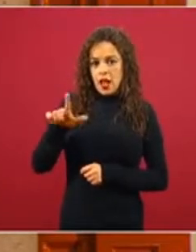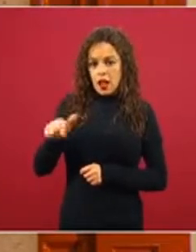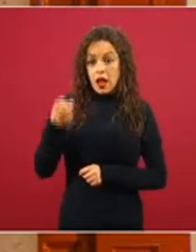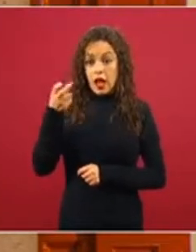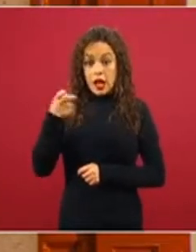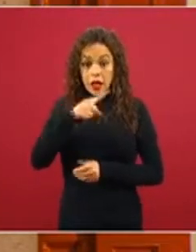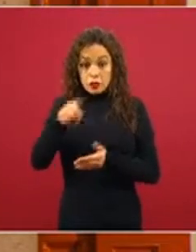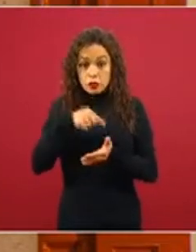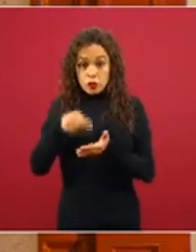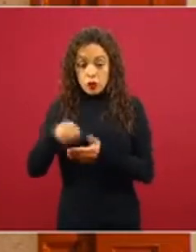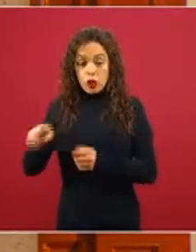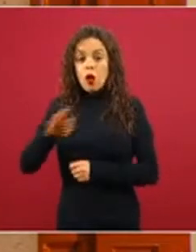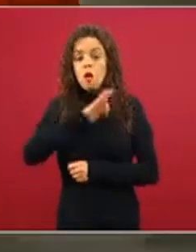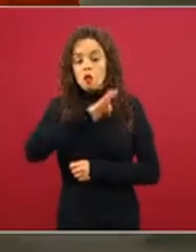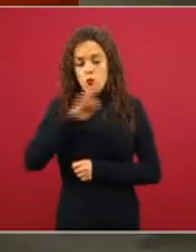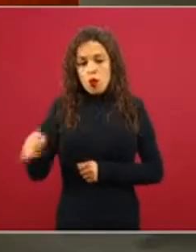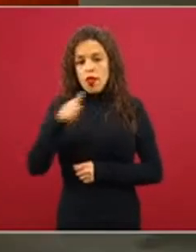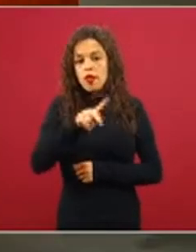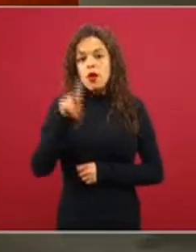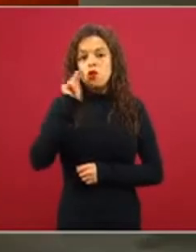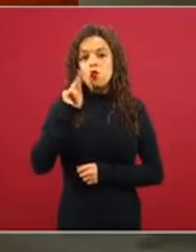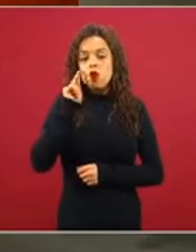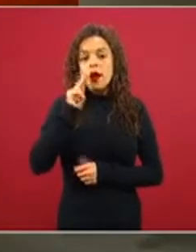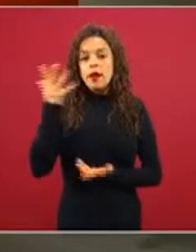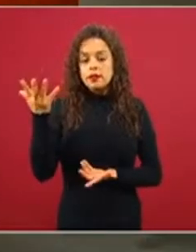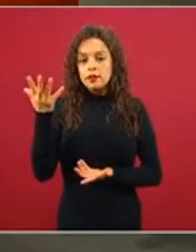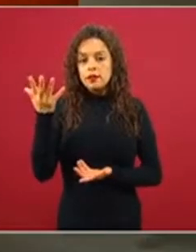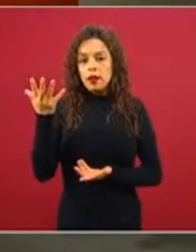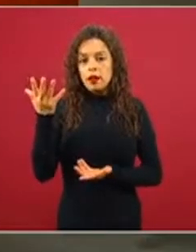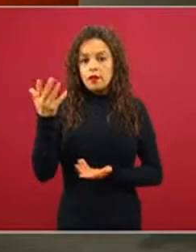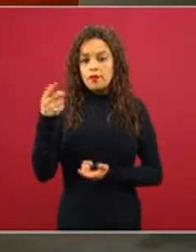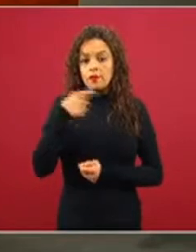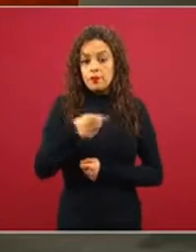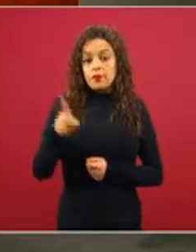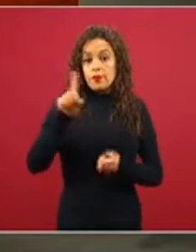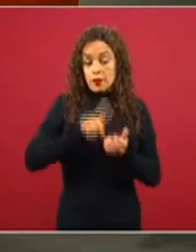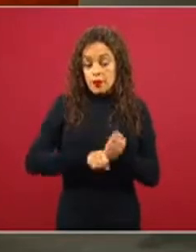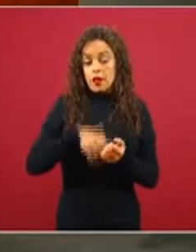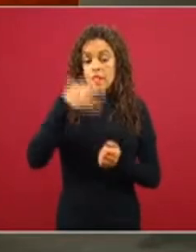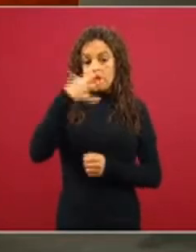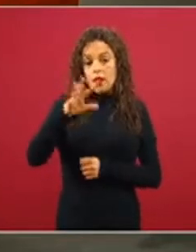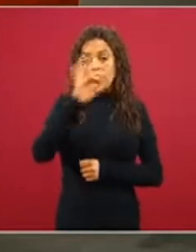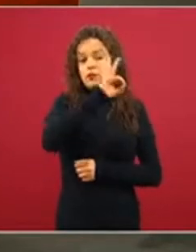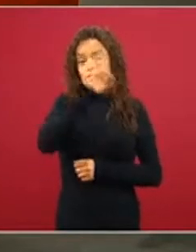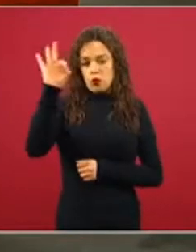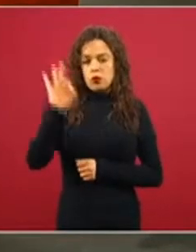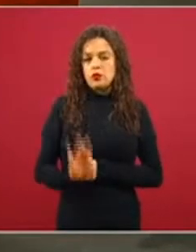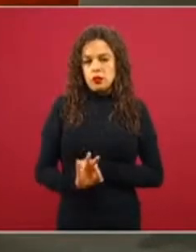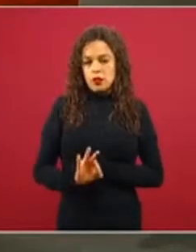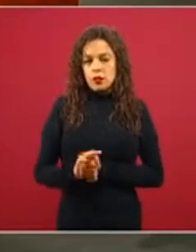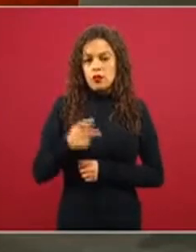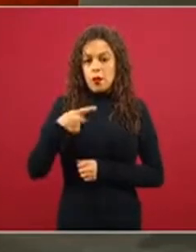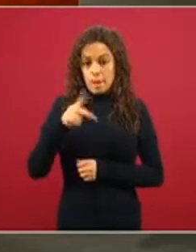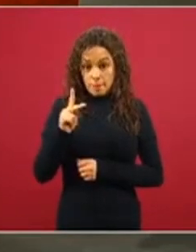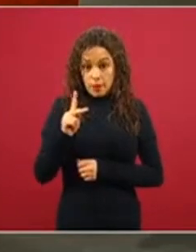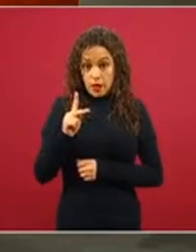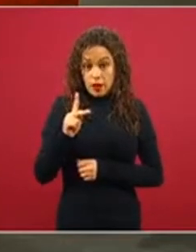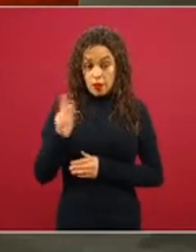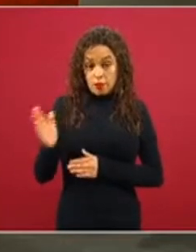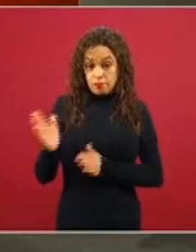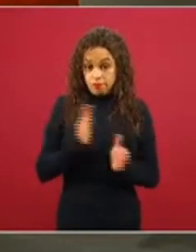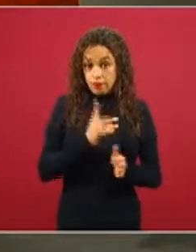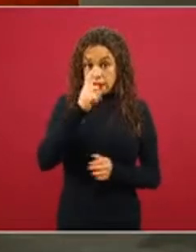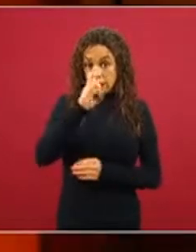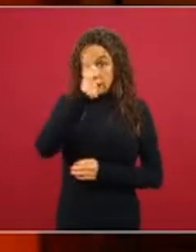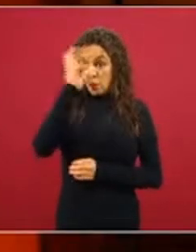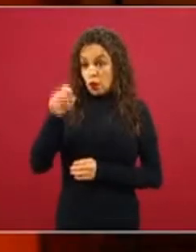a casos ambulatorios, lo hacen al 10% de los mismos, pero también muestrean al 100% de casos